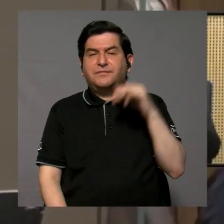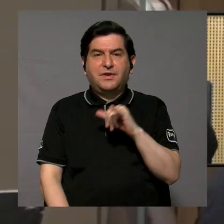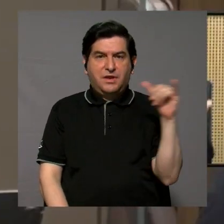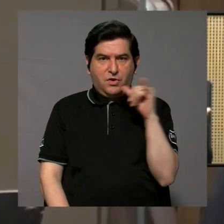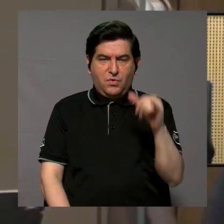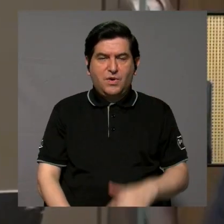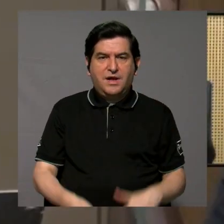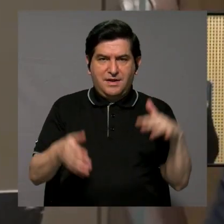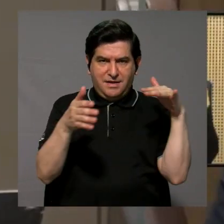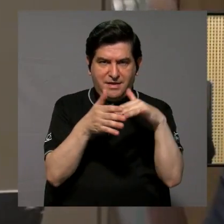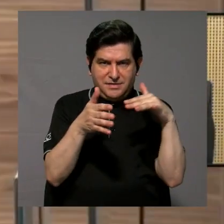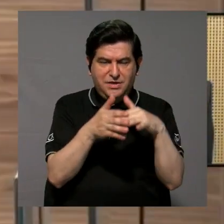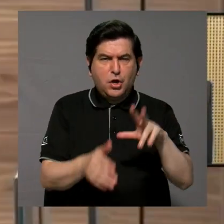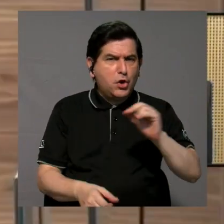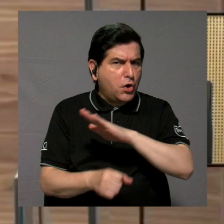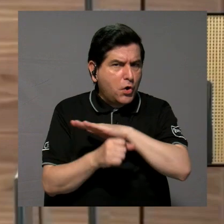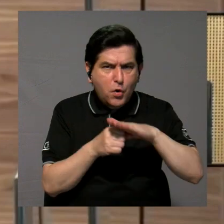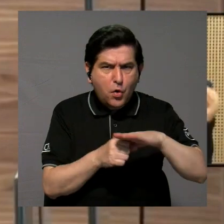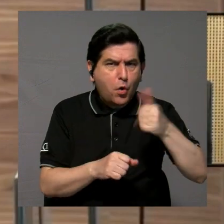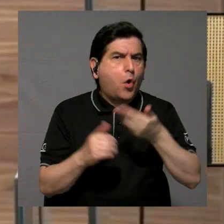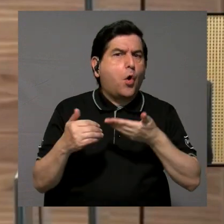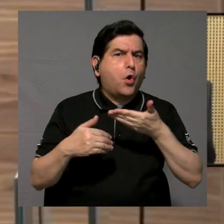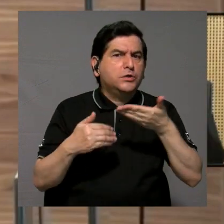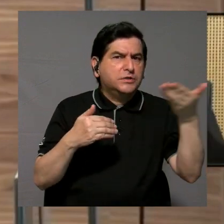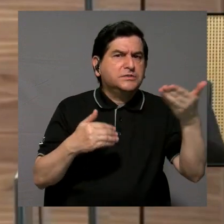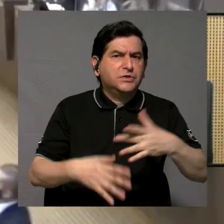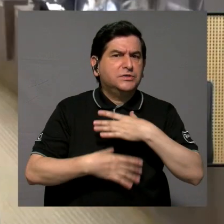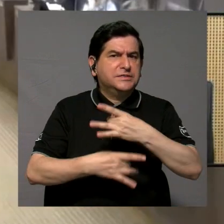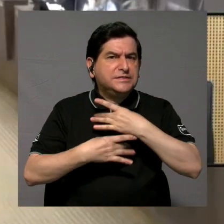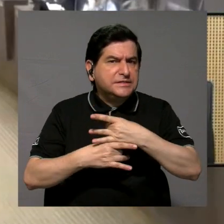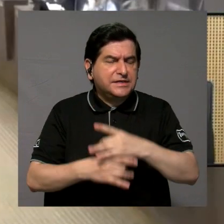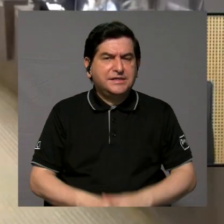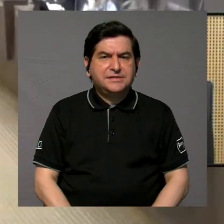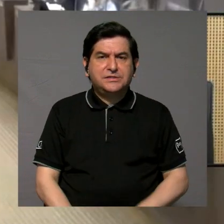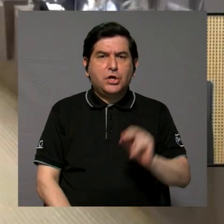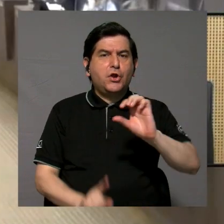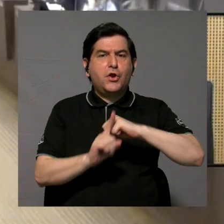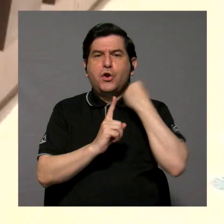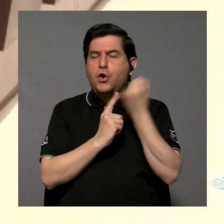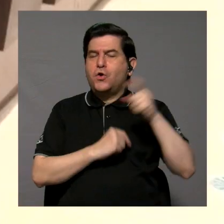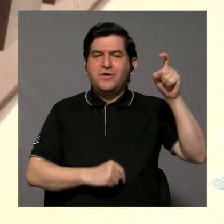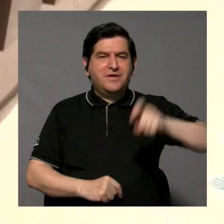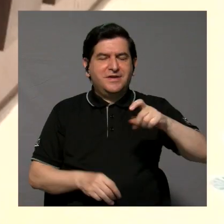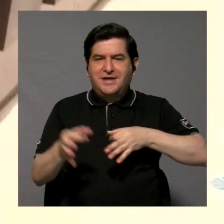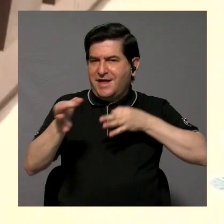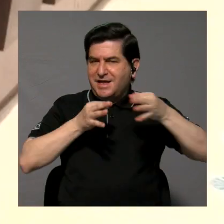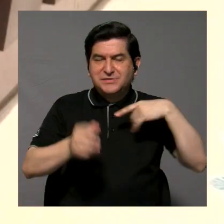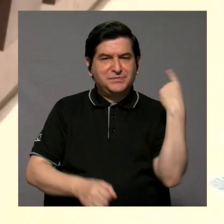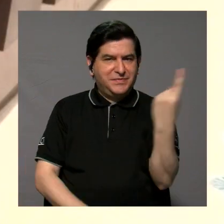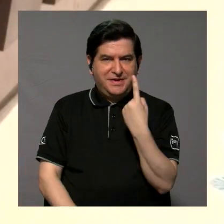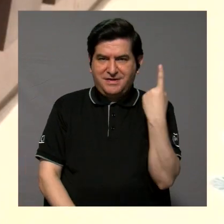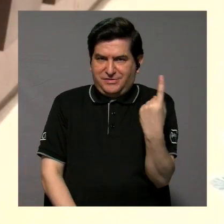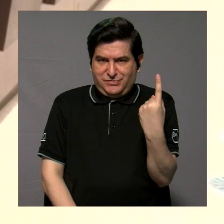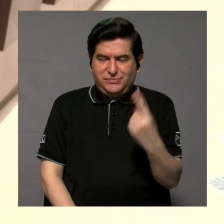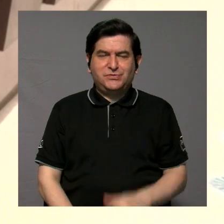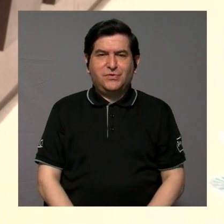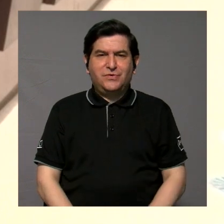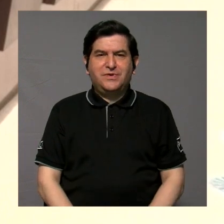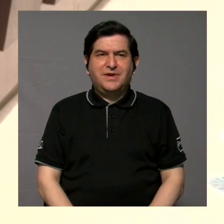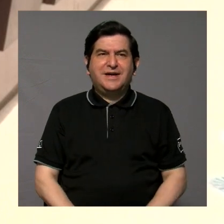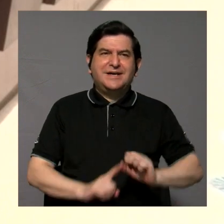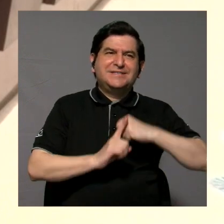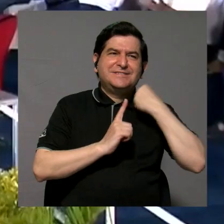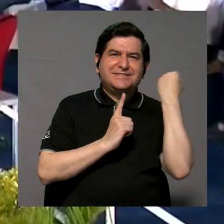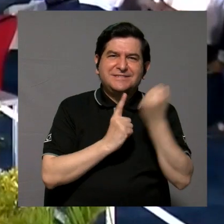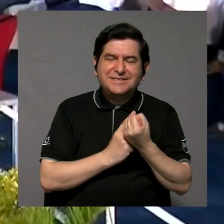también comenzamos a estudiar... ¿No es suficiente o hay otros intereses? O sea, no es una condición necesaria que explicaría solo los